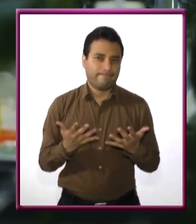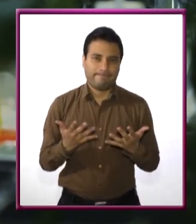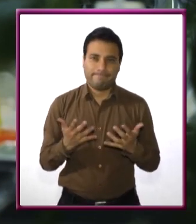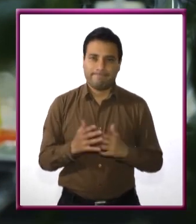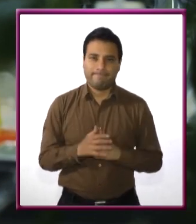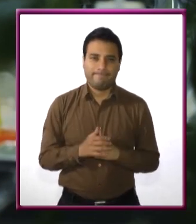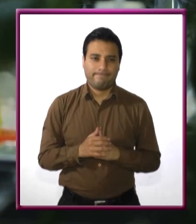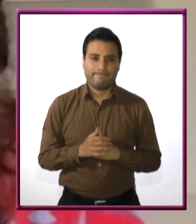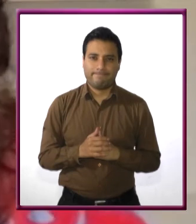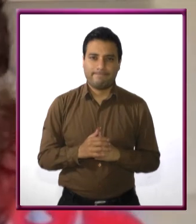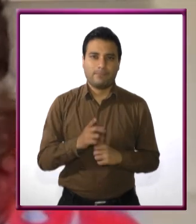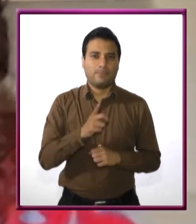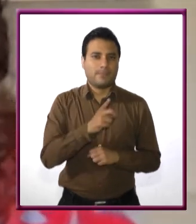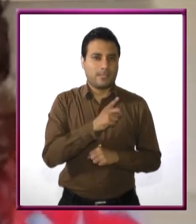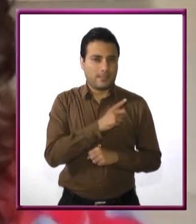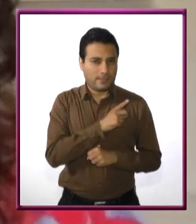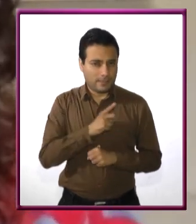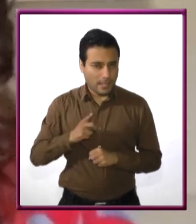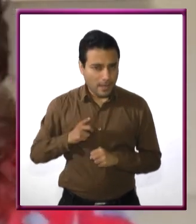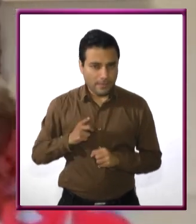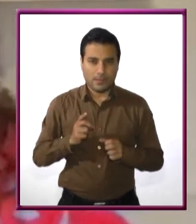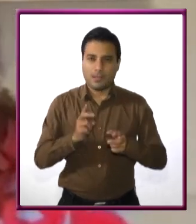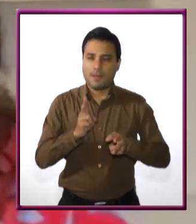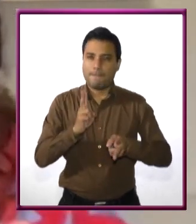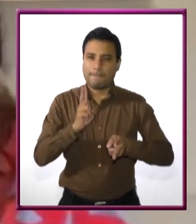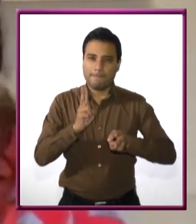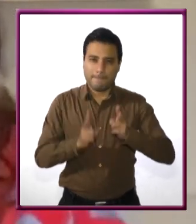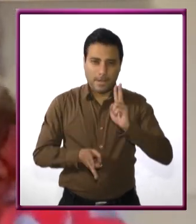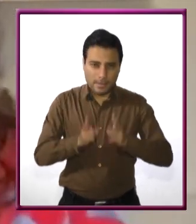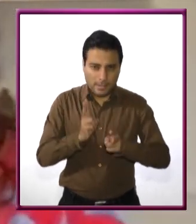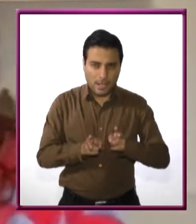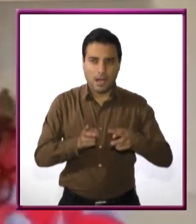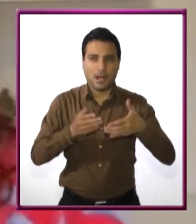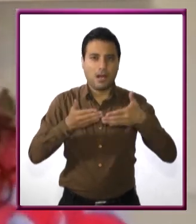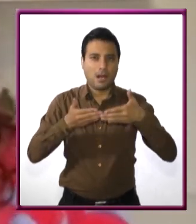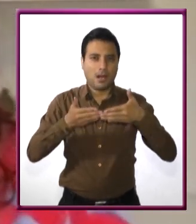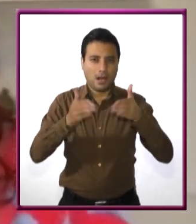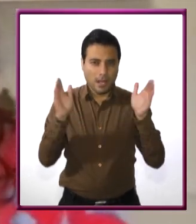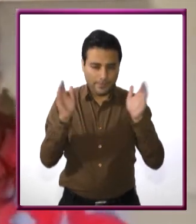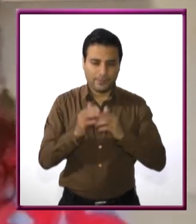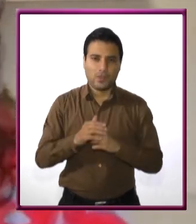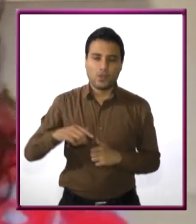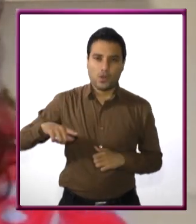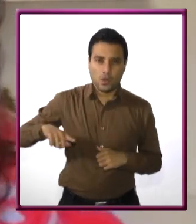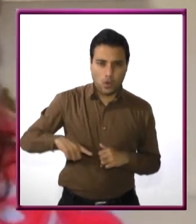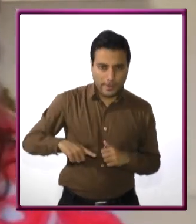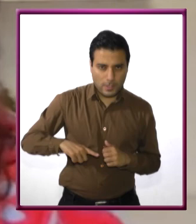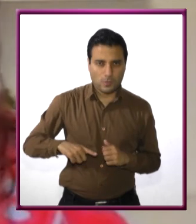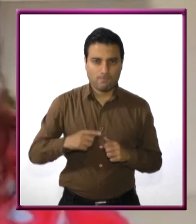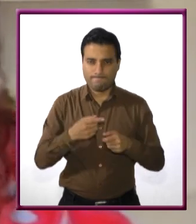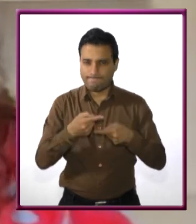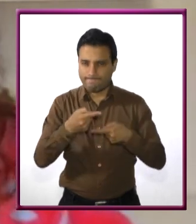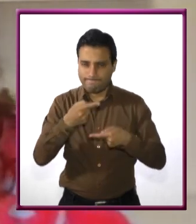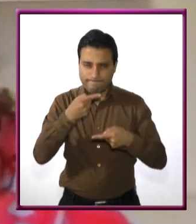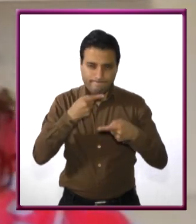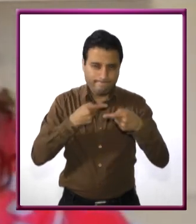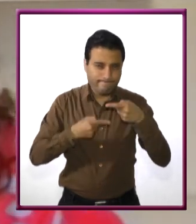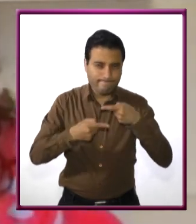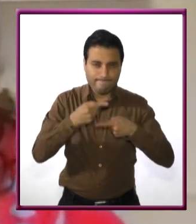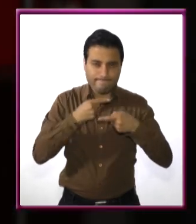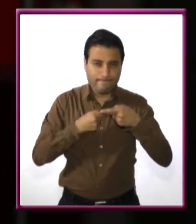supuesto, se tiene que discutir a un nivel público, se tiene que discutir a un nivel gubernamental y también,